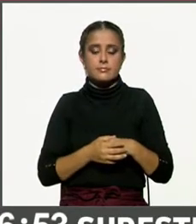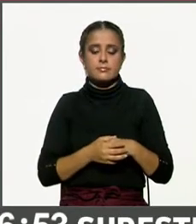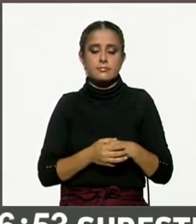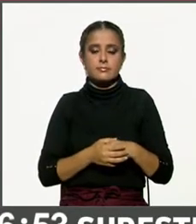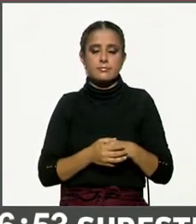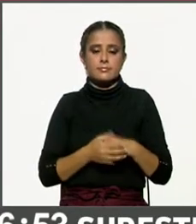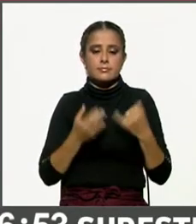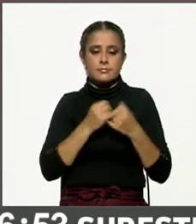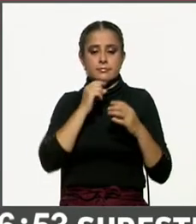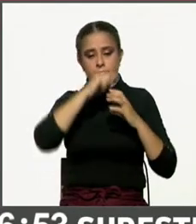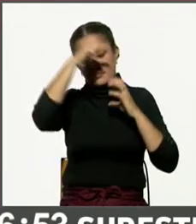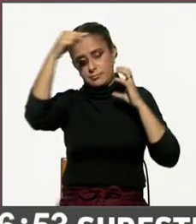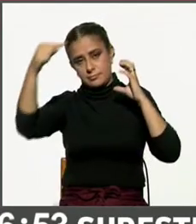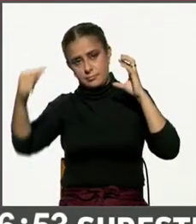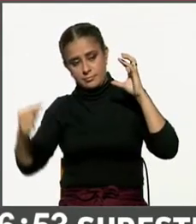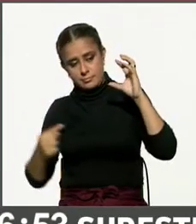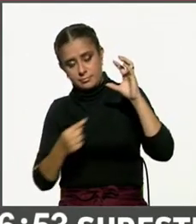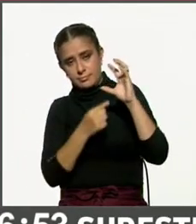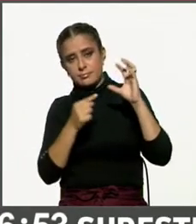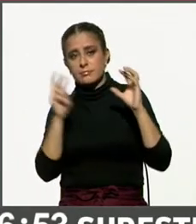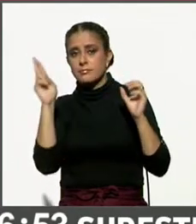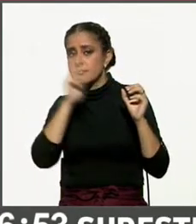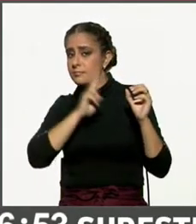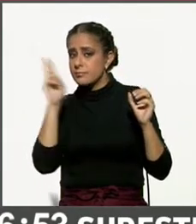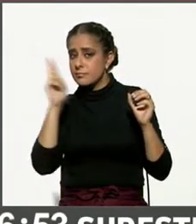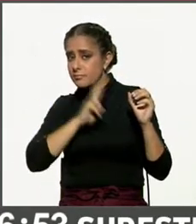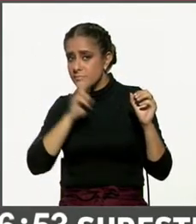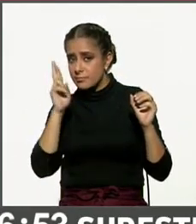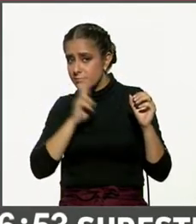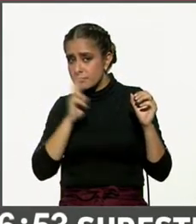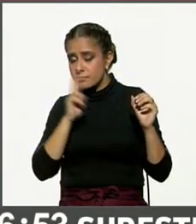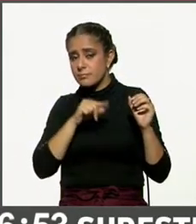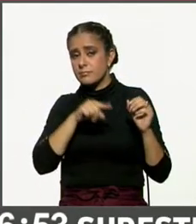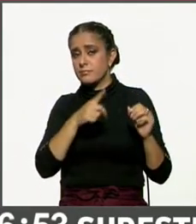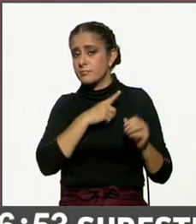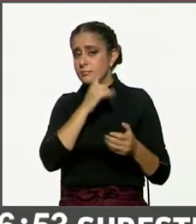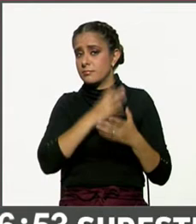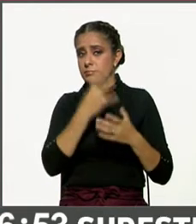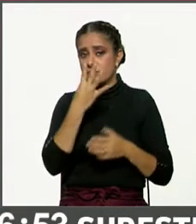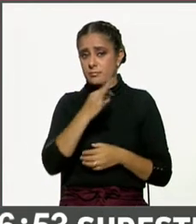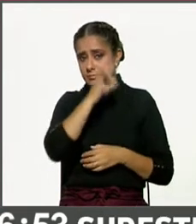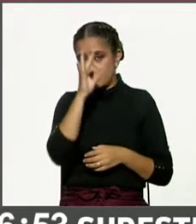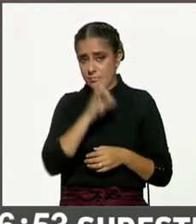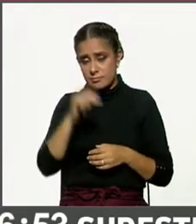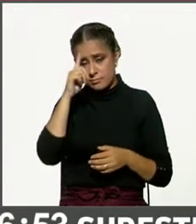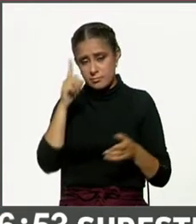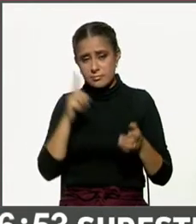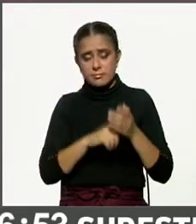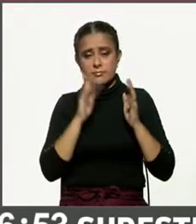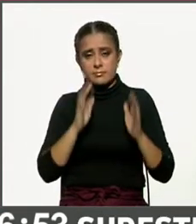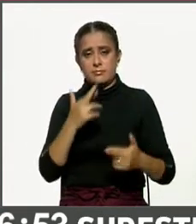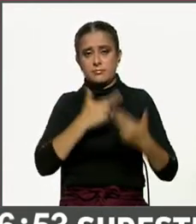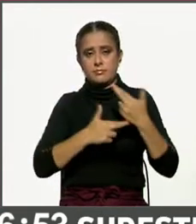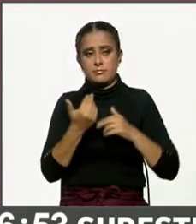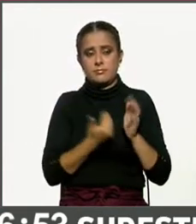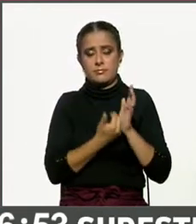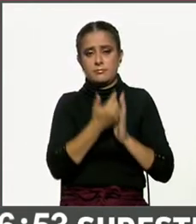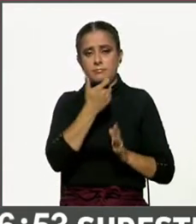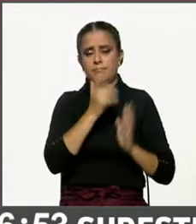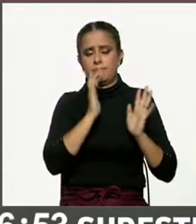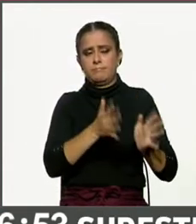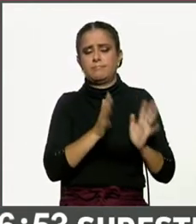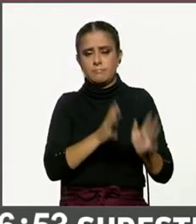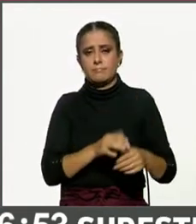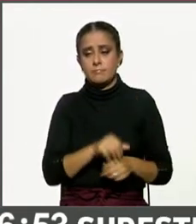mundo de este pesimismo está Rusia. Solamente 4% cree que ya se salió de esta crisis económica,